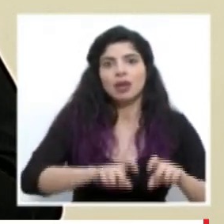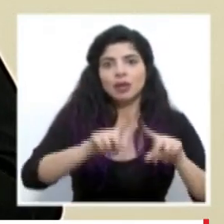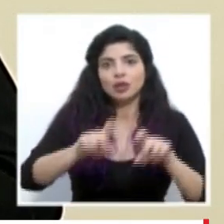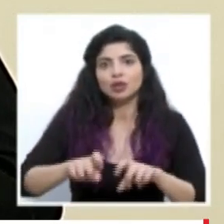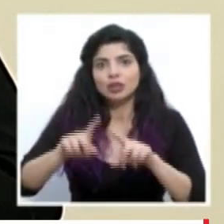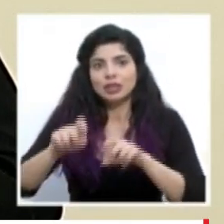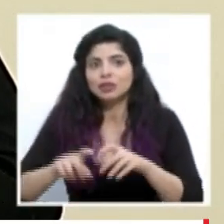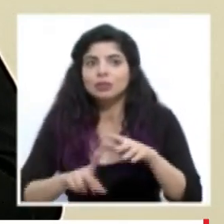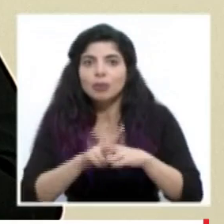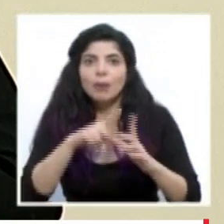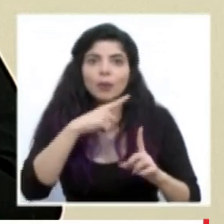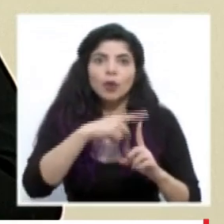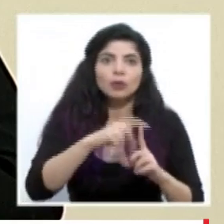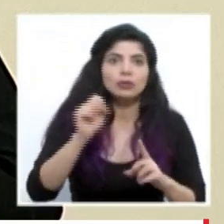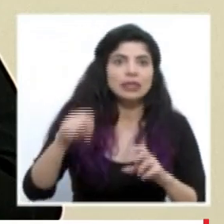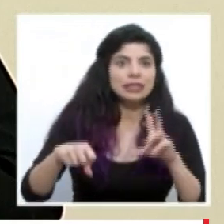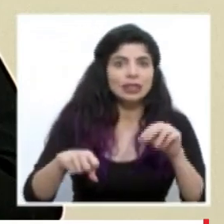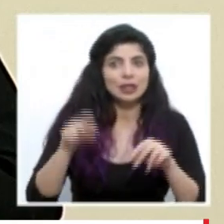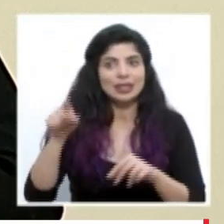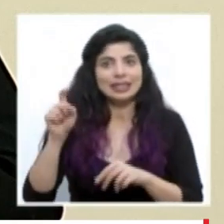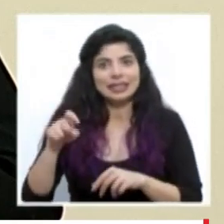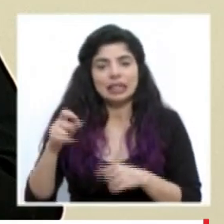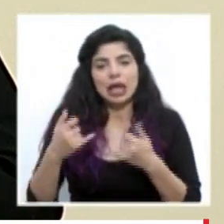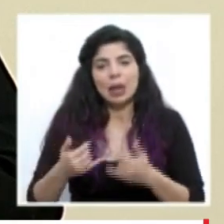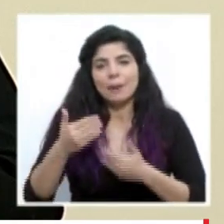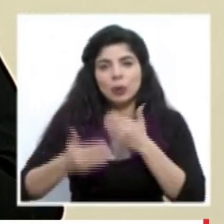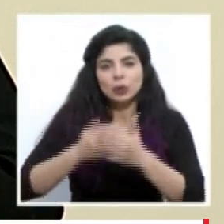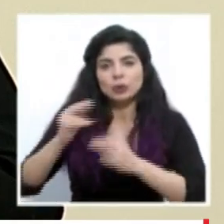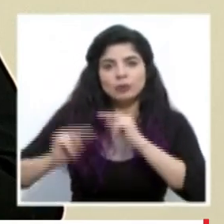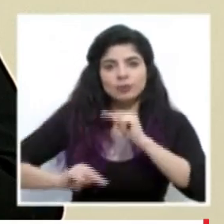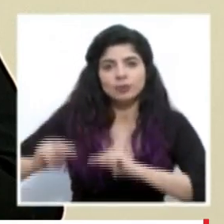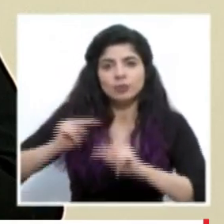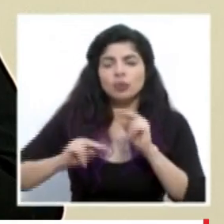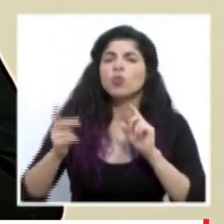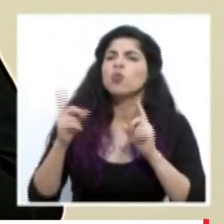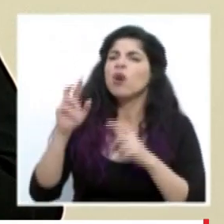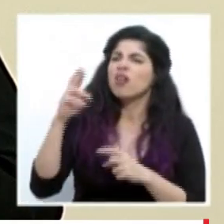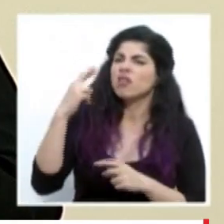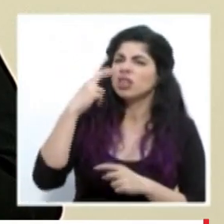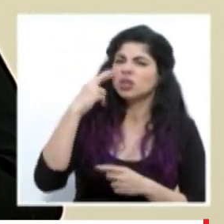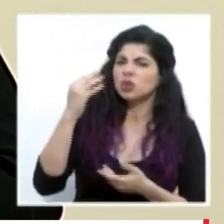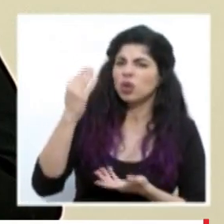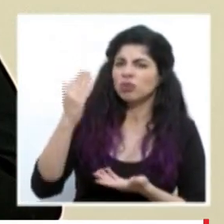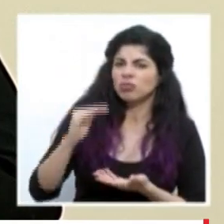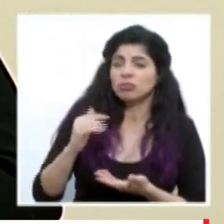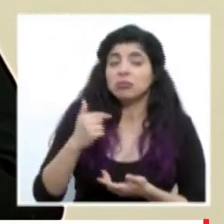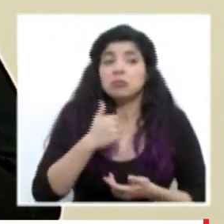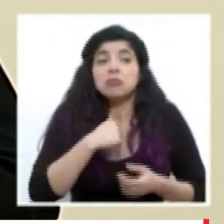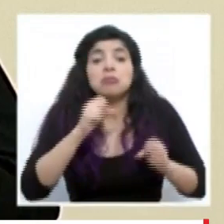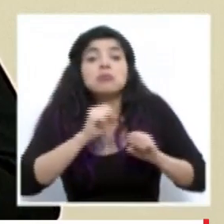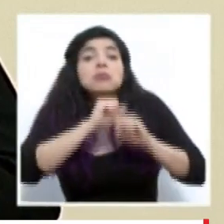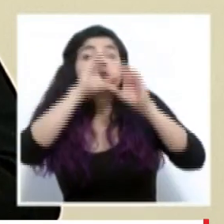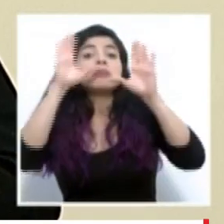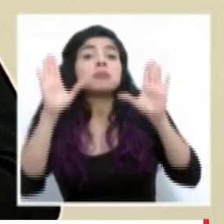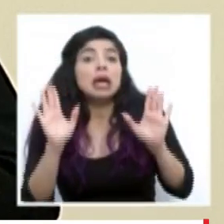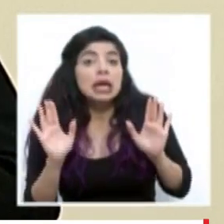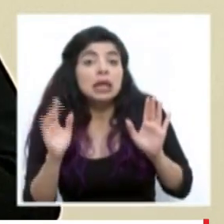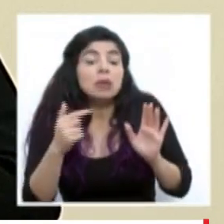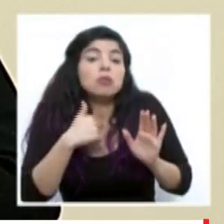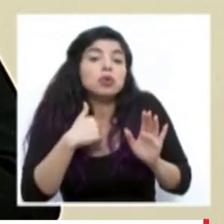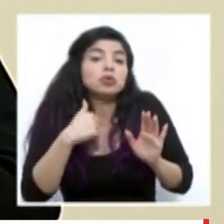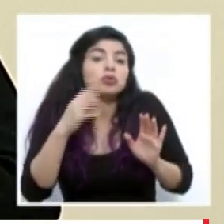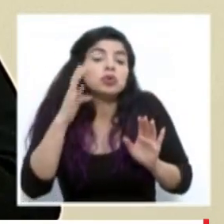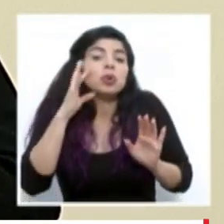cuando una persona es positiva o no. Entonces, estamos en ese proceso de negociación también. ¿Cuál sería la razón para que...? Me imagino, porque ahí sería